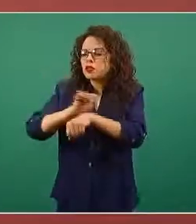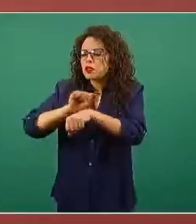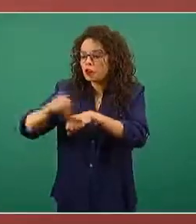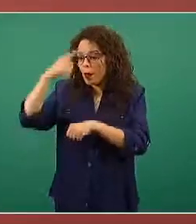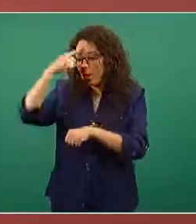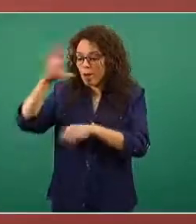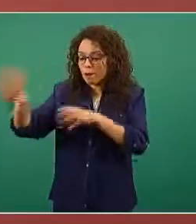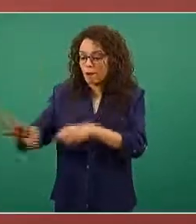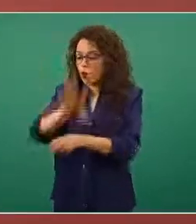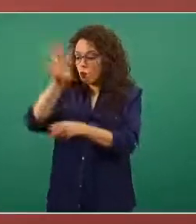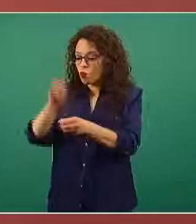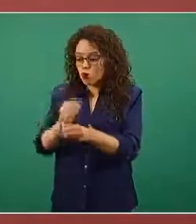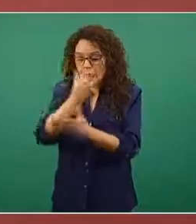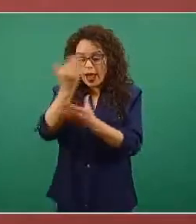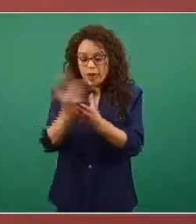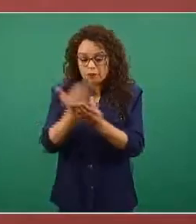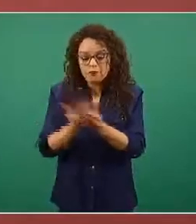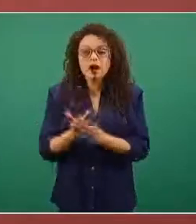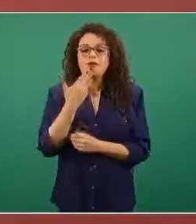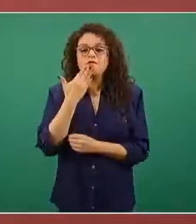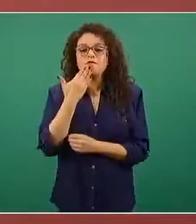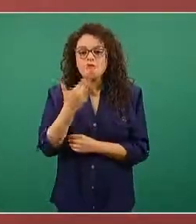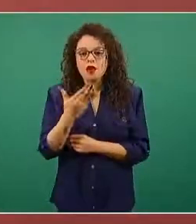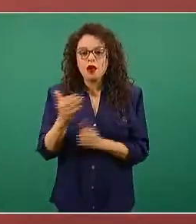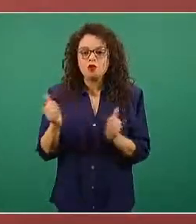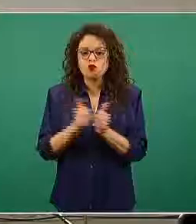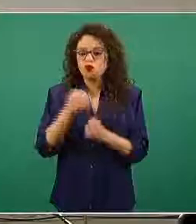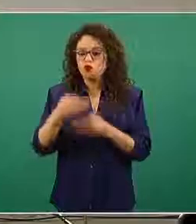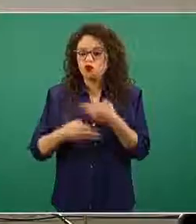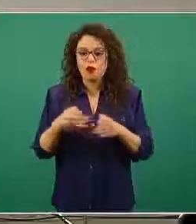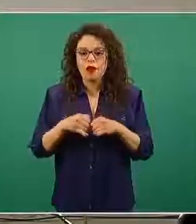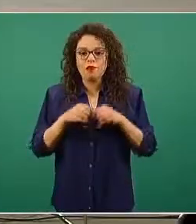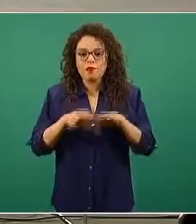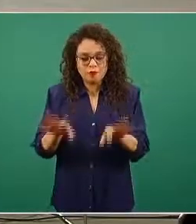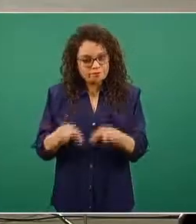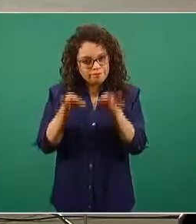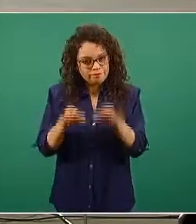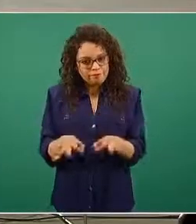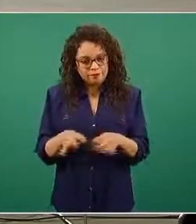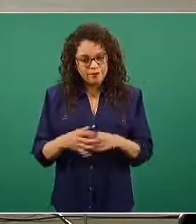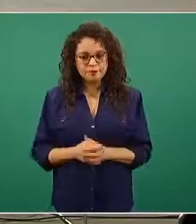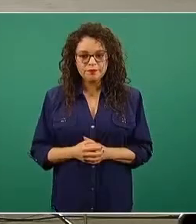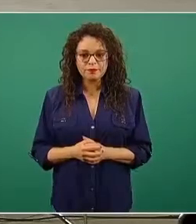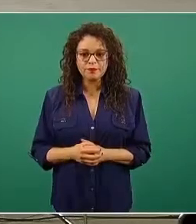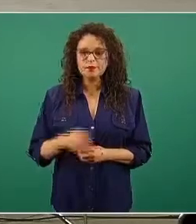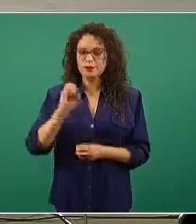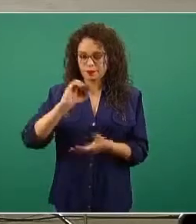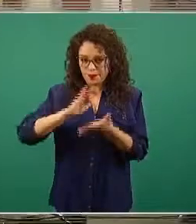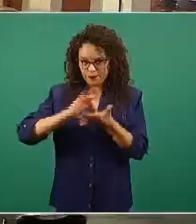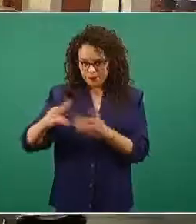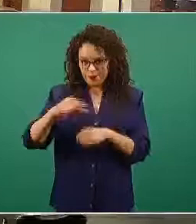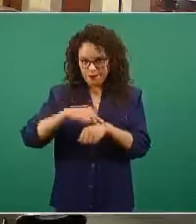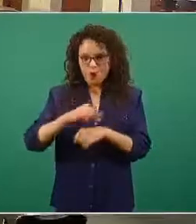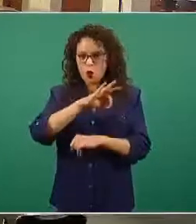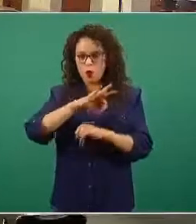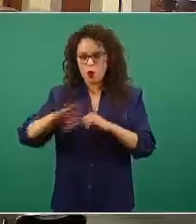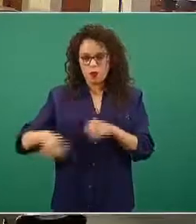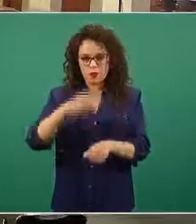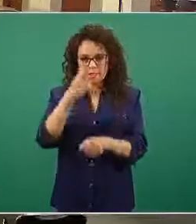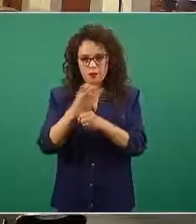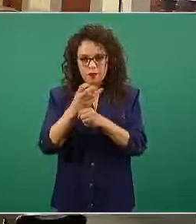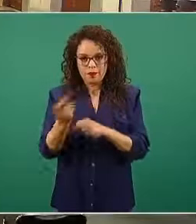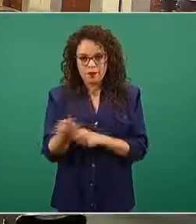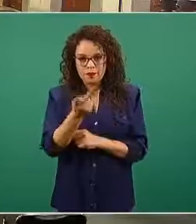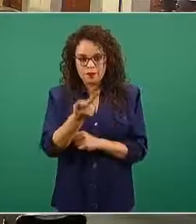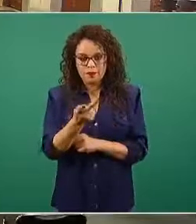expediente completamente bien en forma. Muy bien, gracias, doctor. La última. Es una preocupación